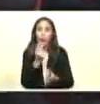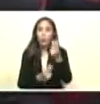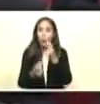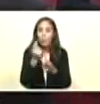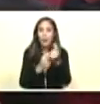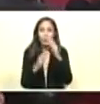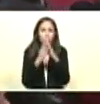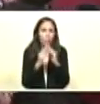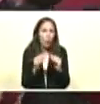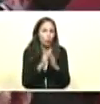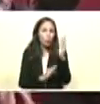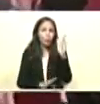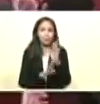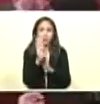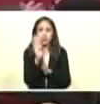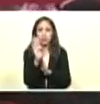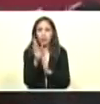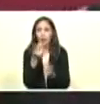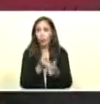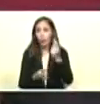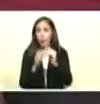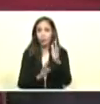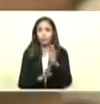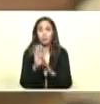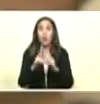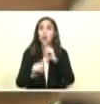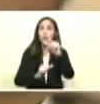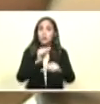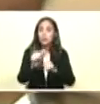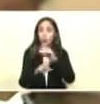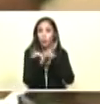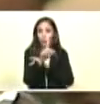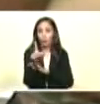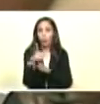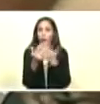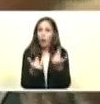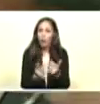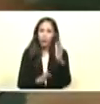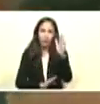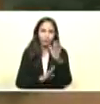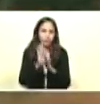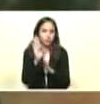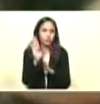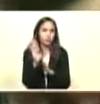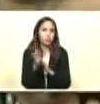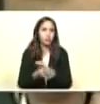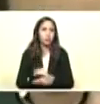paso gigantesco del siglo XXI. Vamos adelante en el siglo XXI.